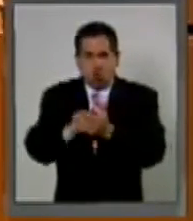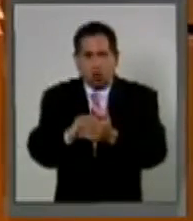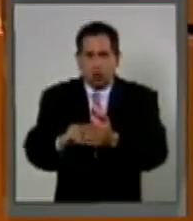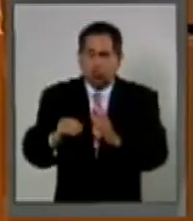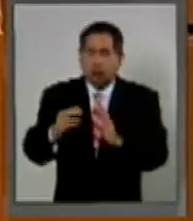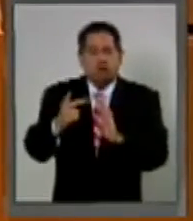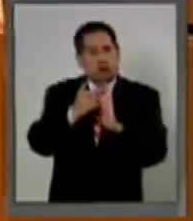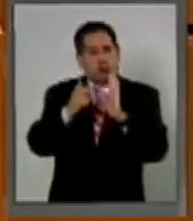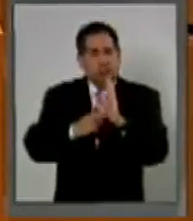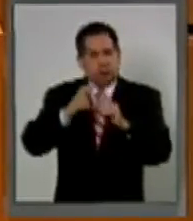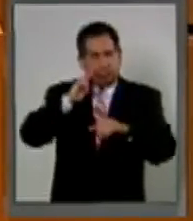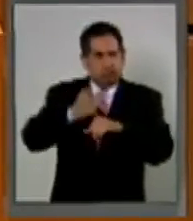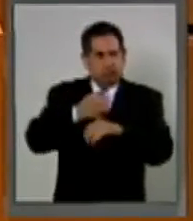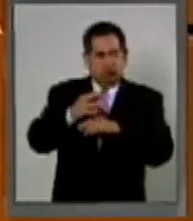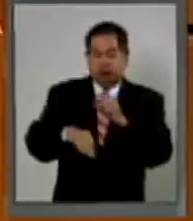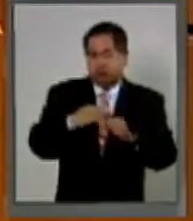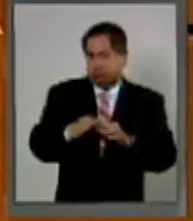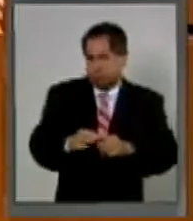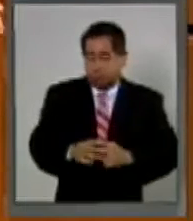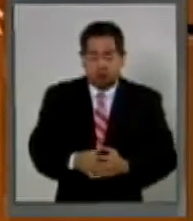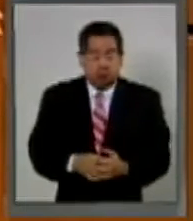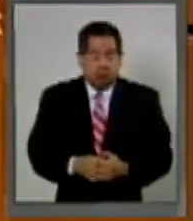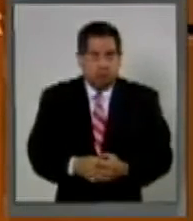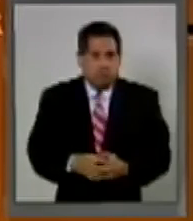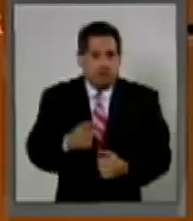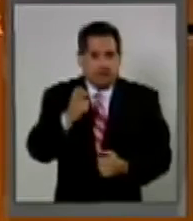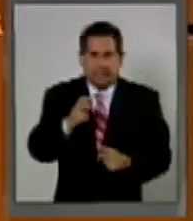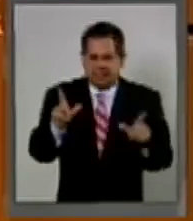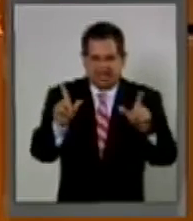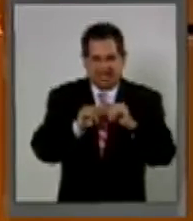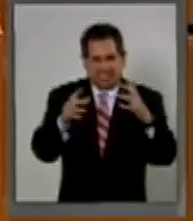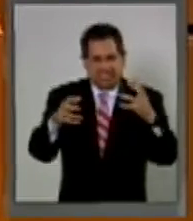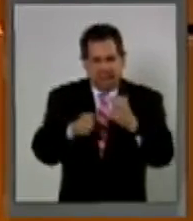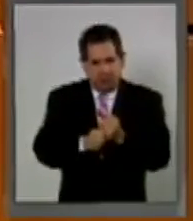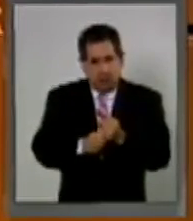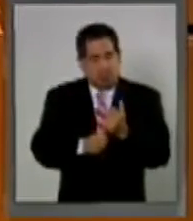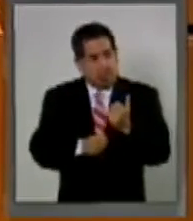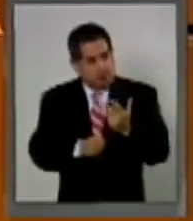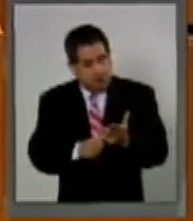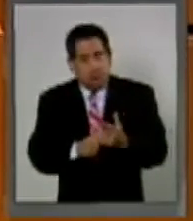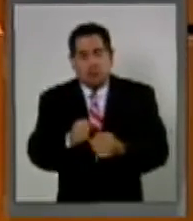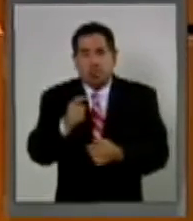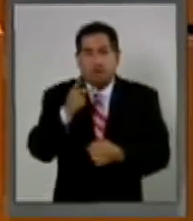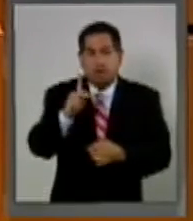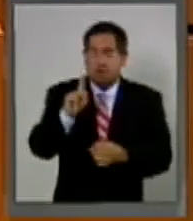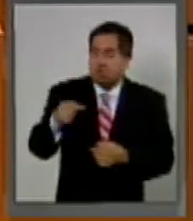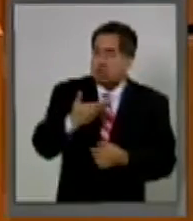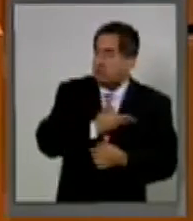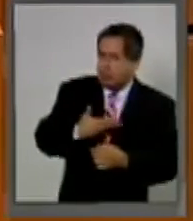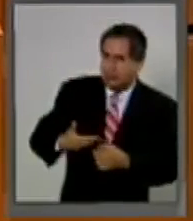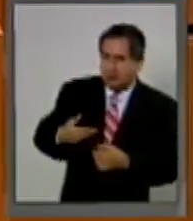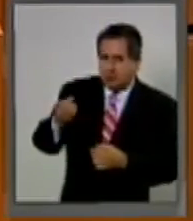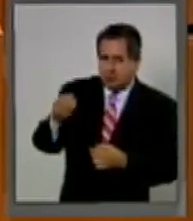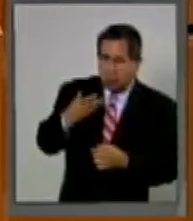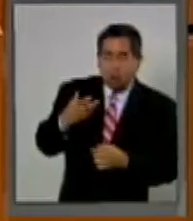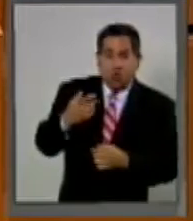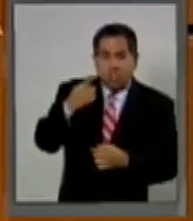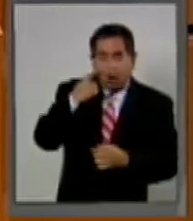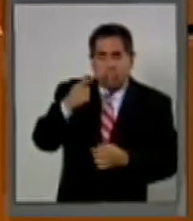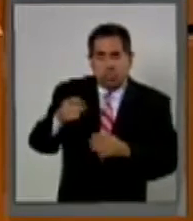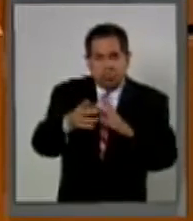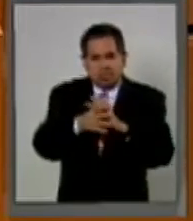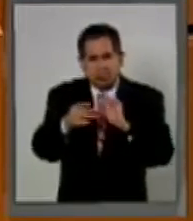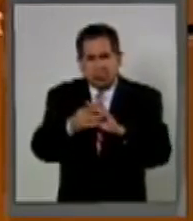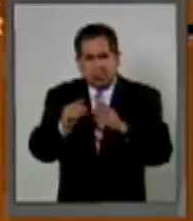conducta responsable. Esto a manera de síntesis, pero si la presidenta me obsequiara el que